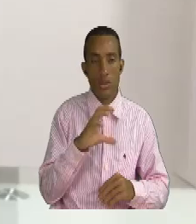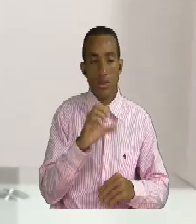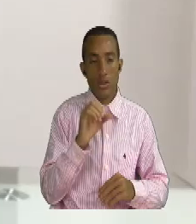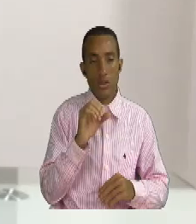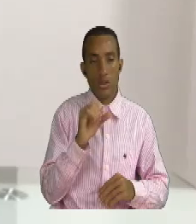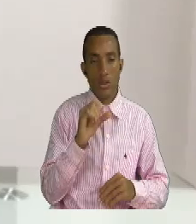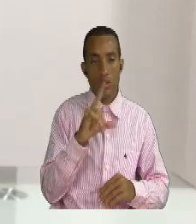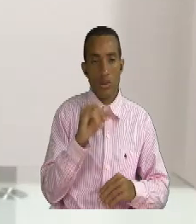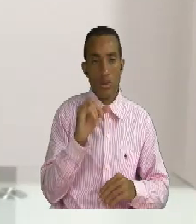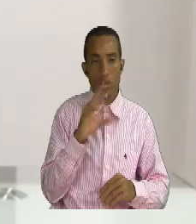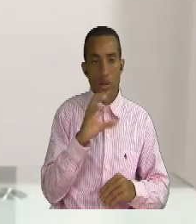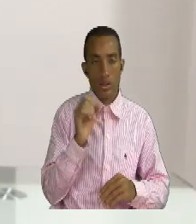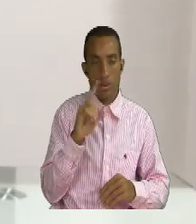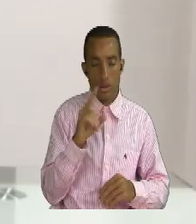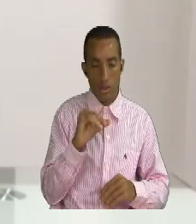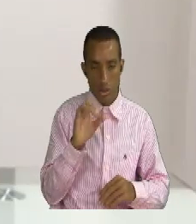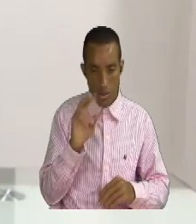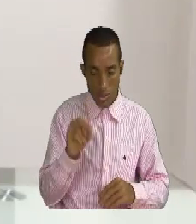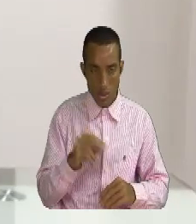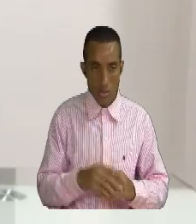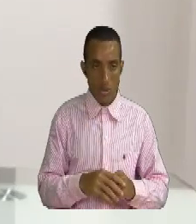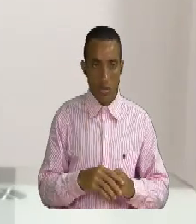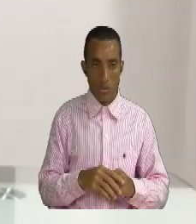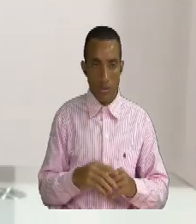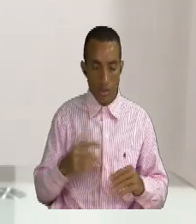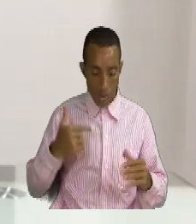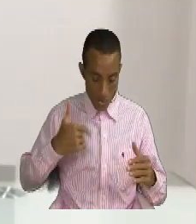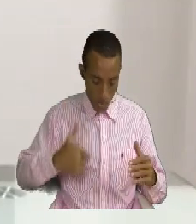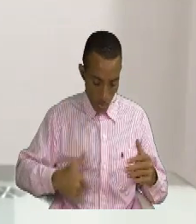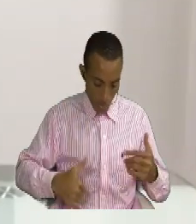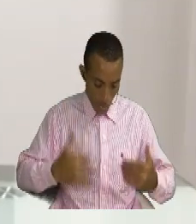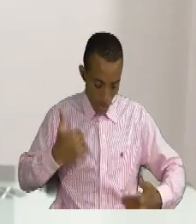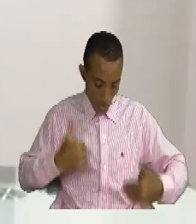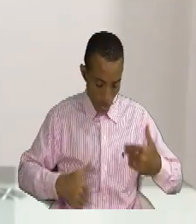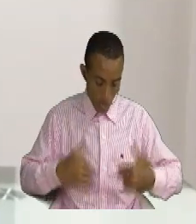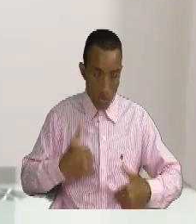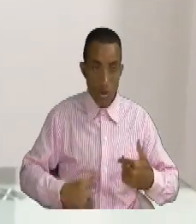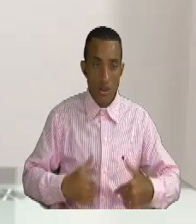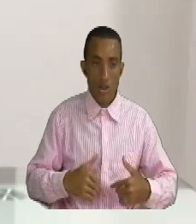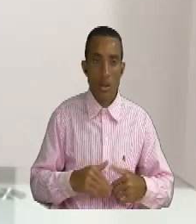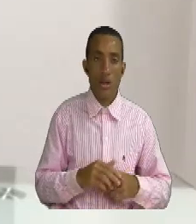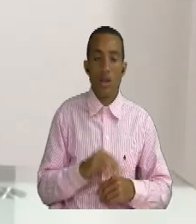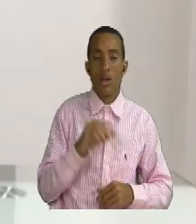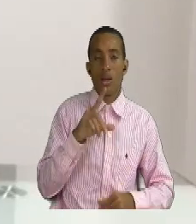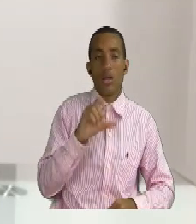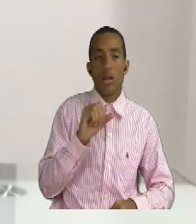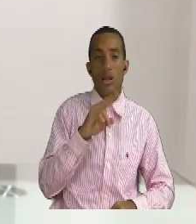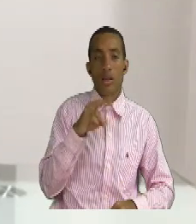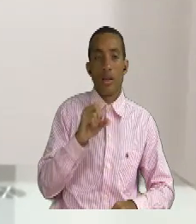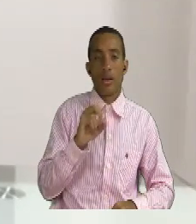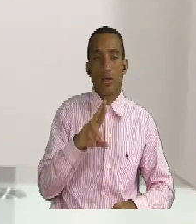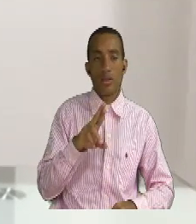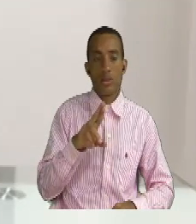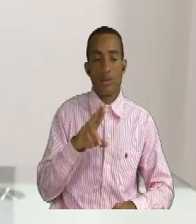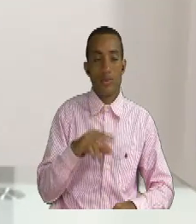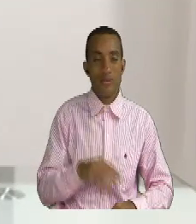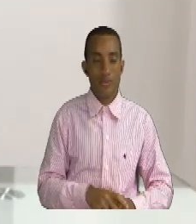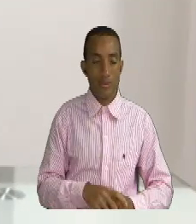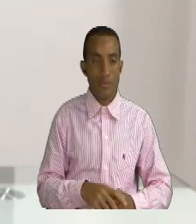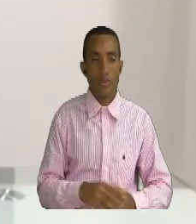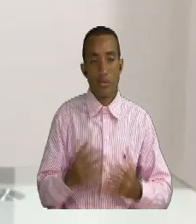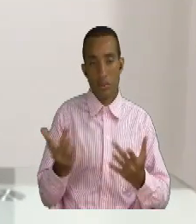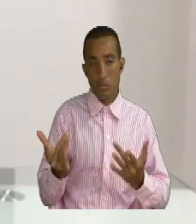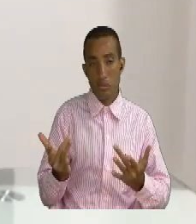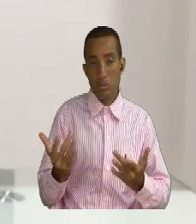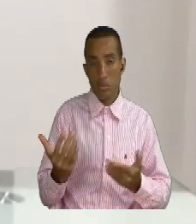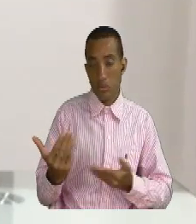y todos los demás equipos que debe contar una estética para brindarles a ustedes la mejor atención. Entonces, los esperamos aquí